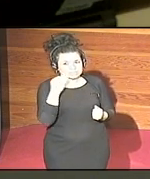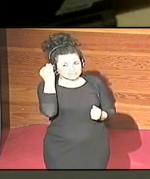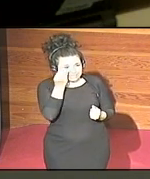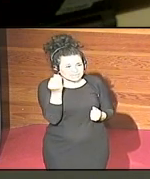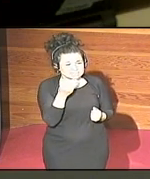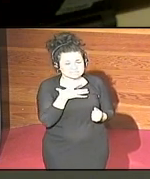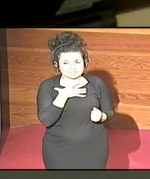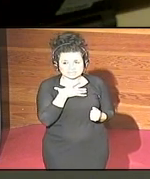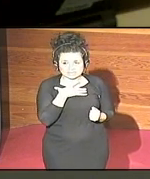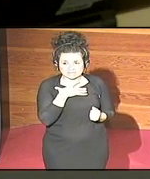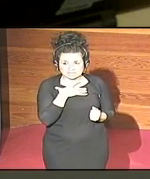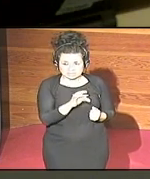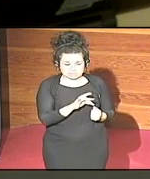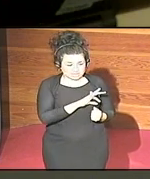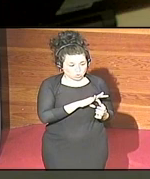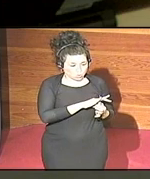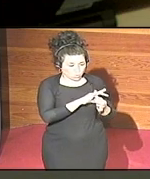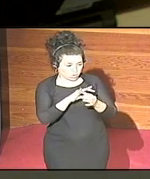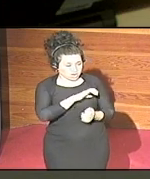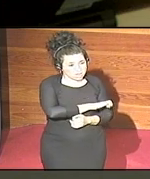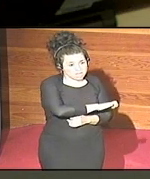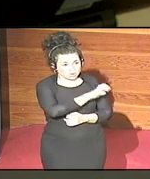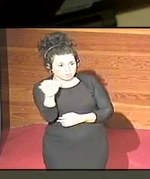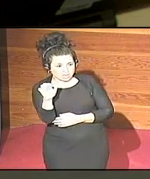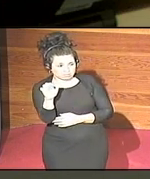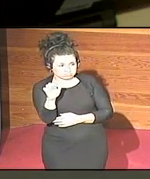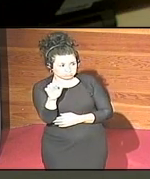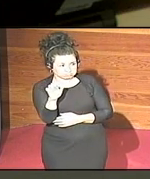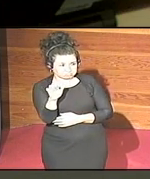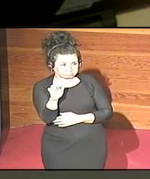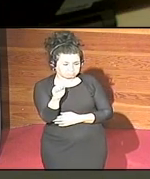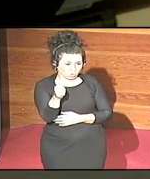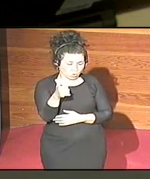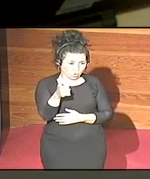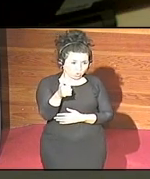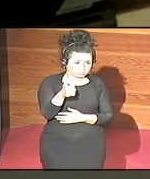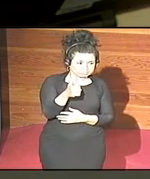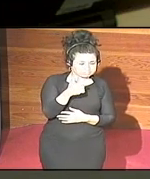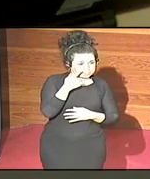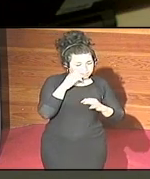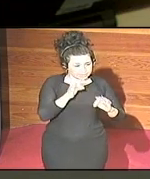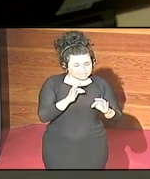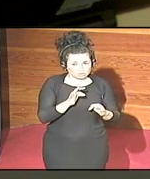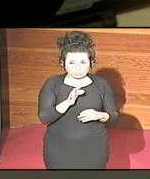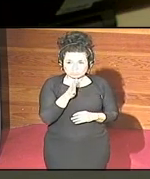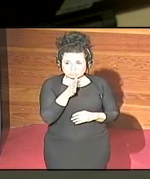la Unión Europea, ya que Alemania tiene bastante